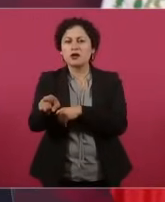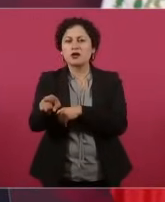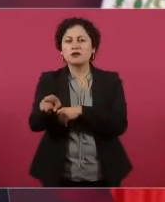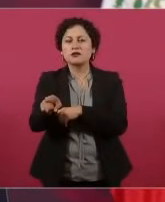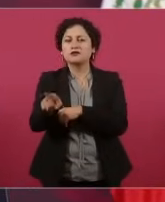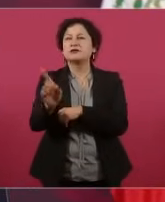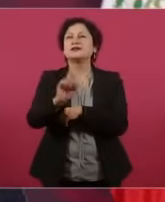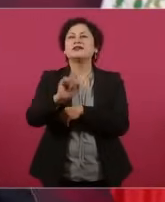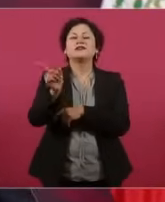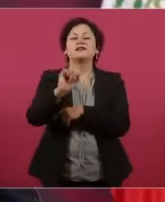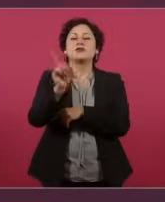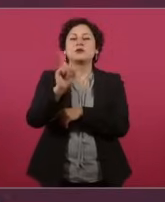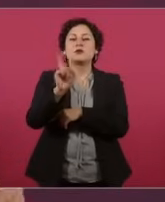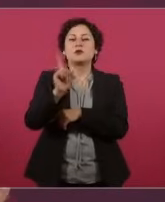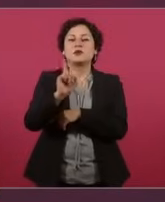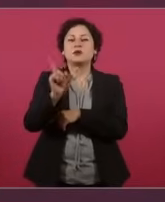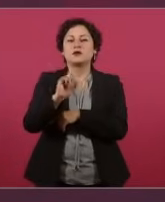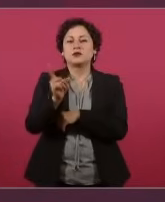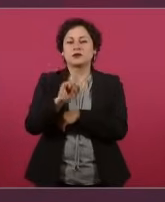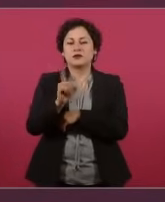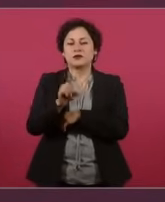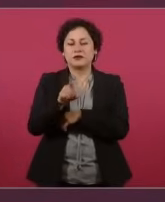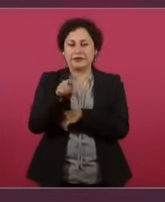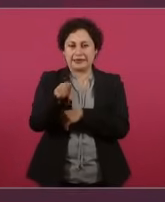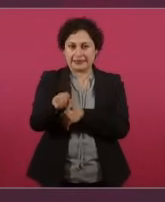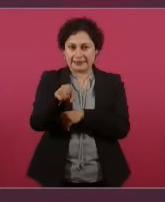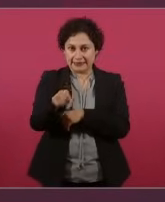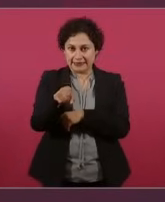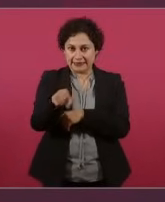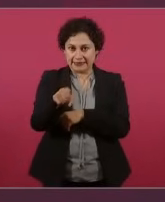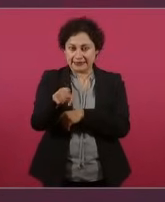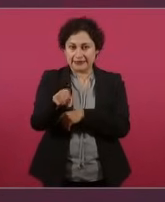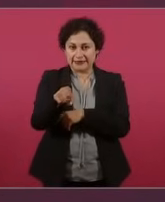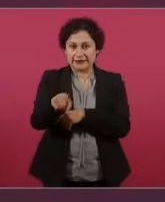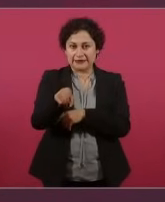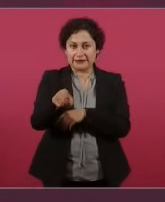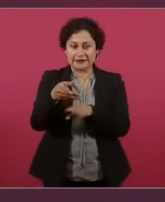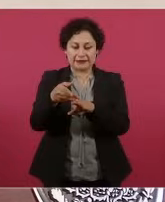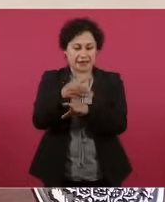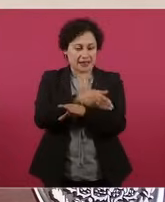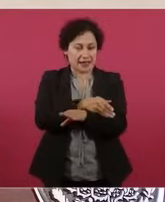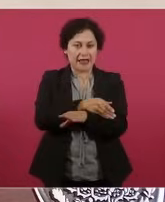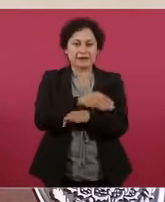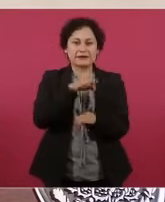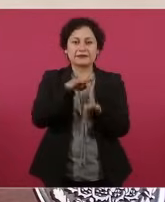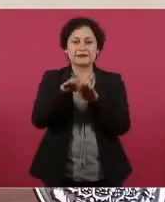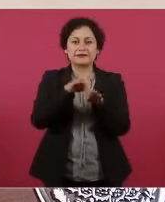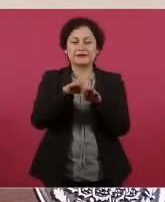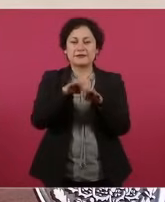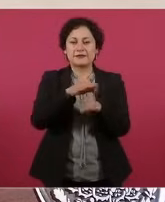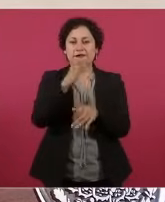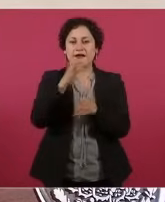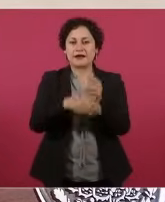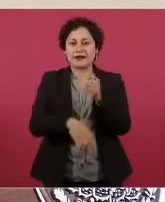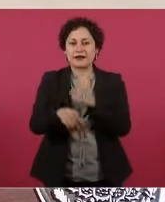No, había terminado del CISEN, Valdés,